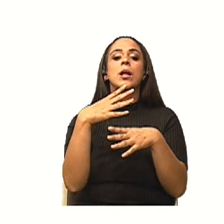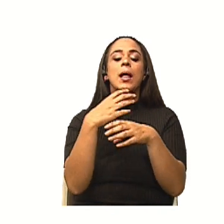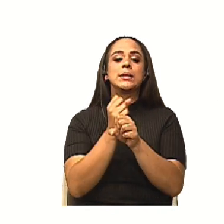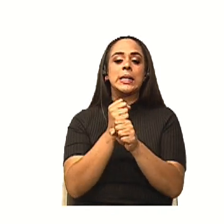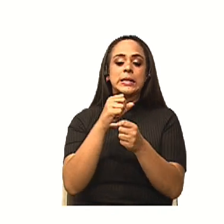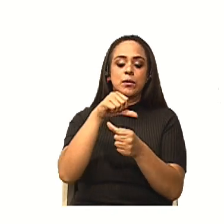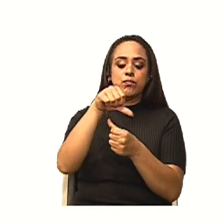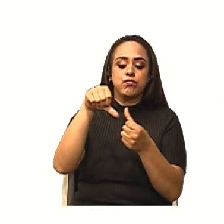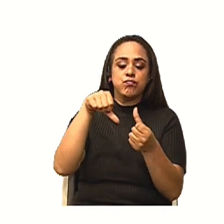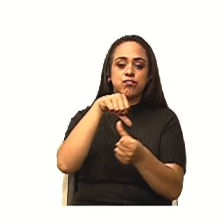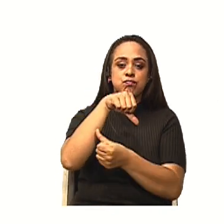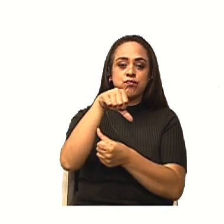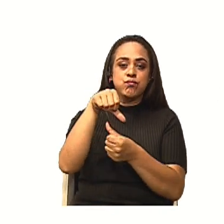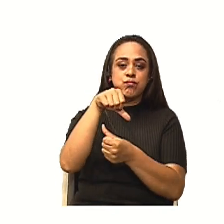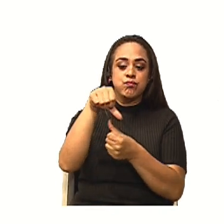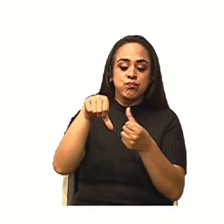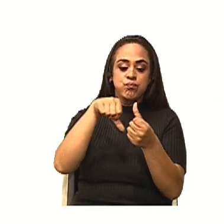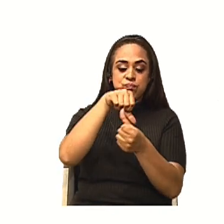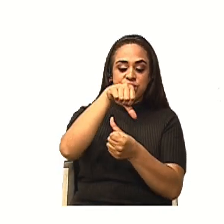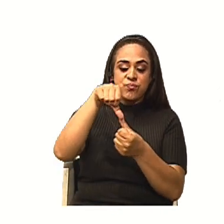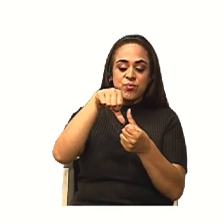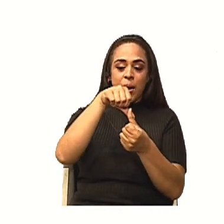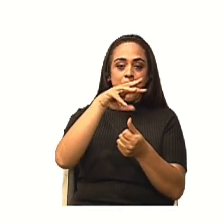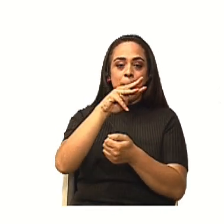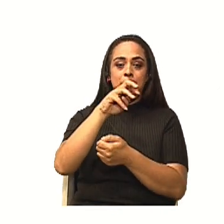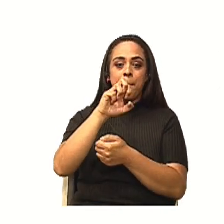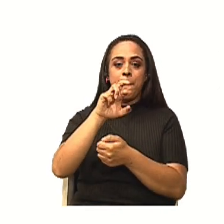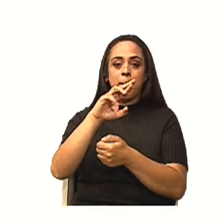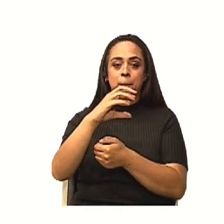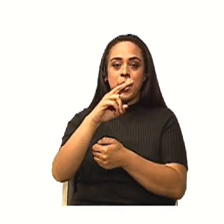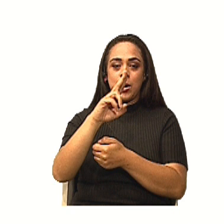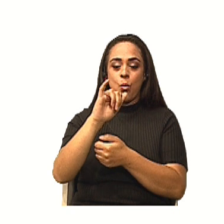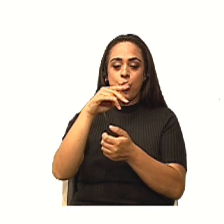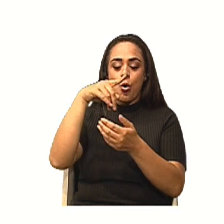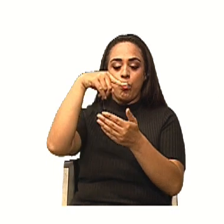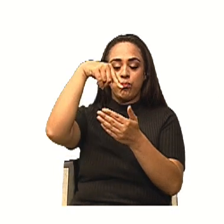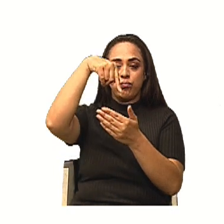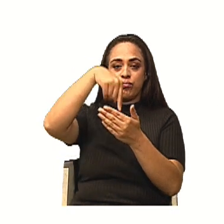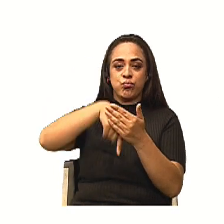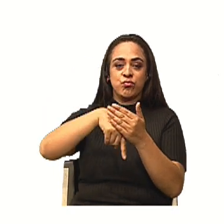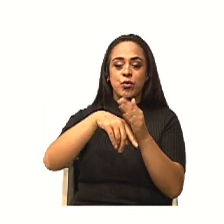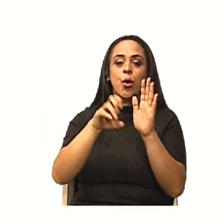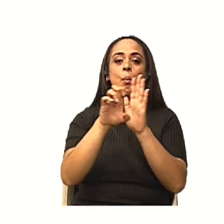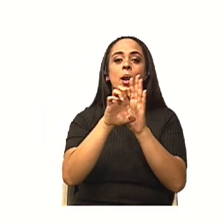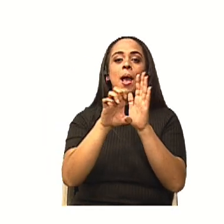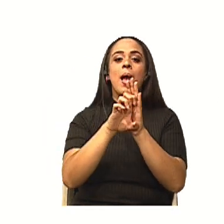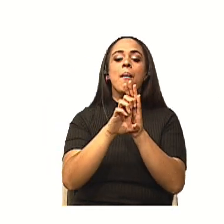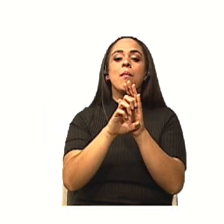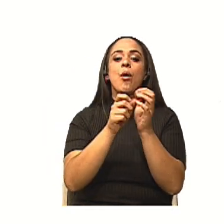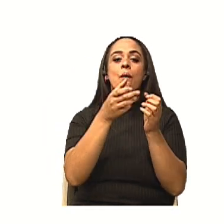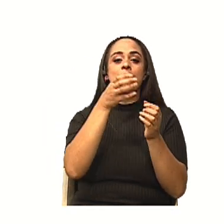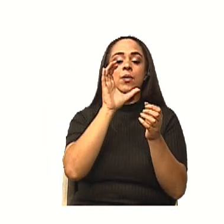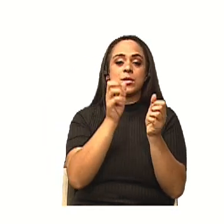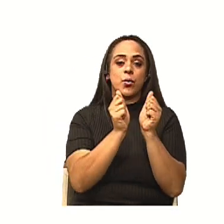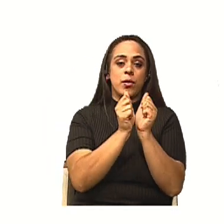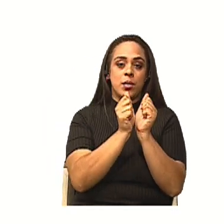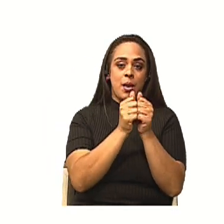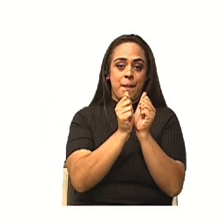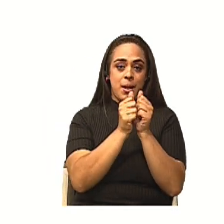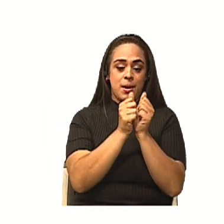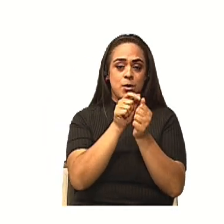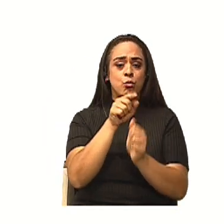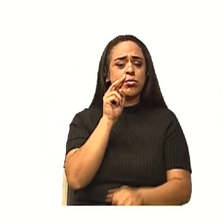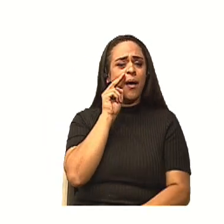aceite, el mercurio se va a ir al fondo. Otro ejemplo es el fresco de tamarindo. ¿Ok? ¿Por qué? Ustedes lo han